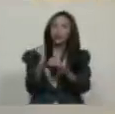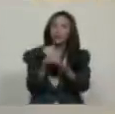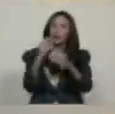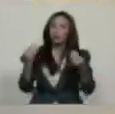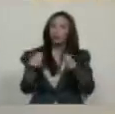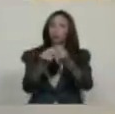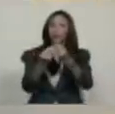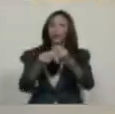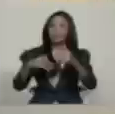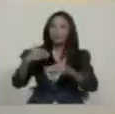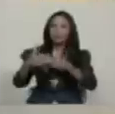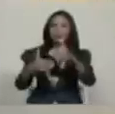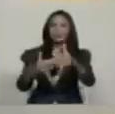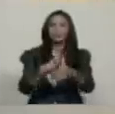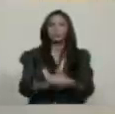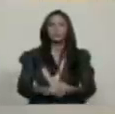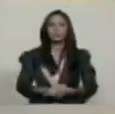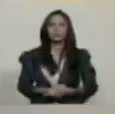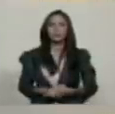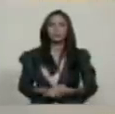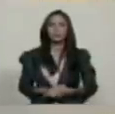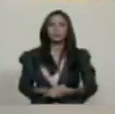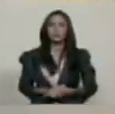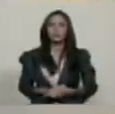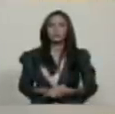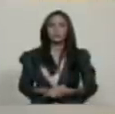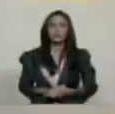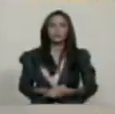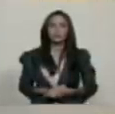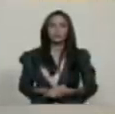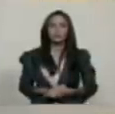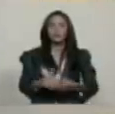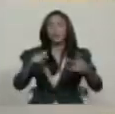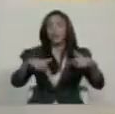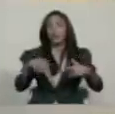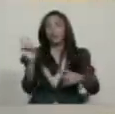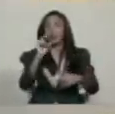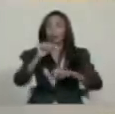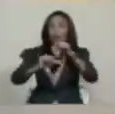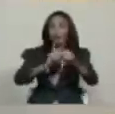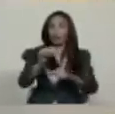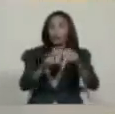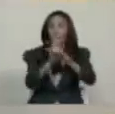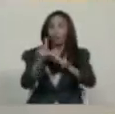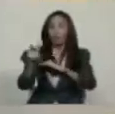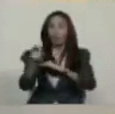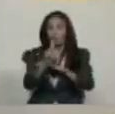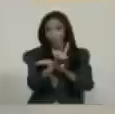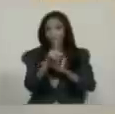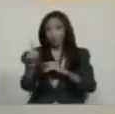revolucionario, proyecto revolucionario del siglo XXI, indestructible,